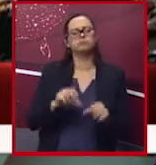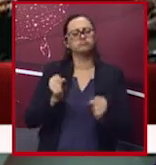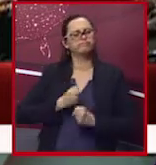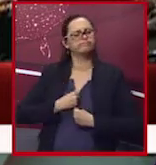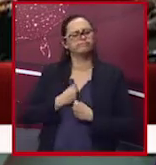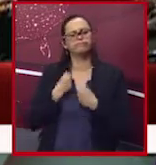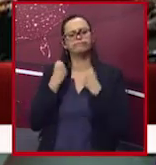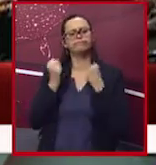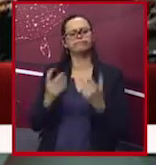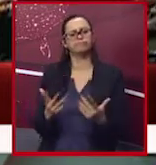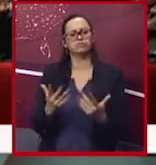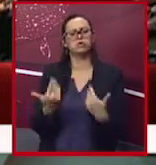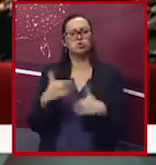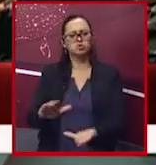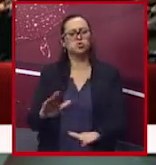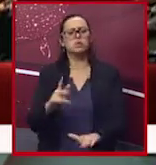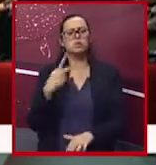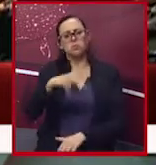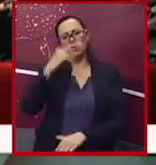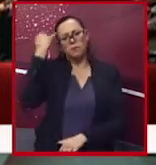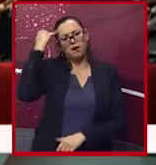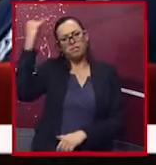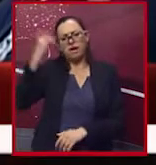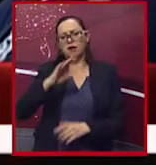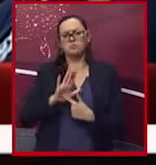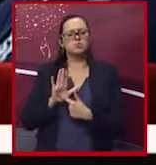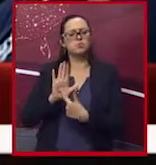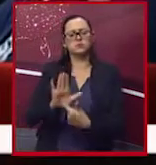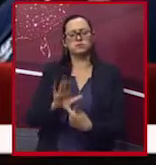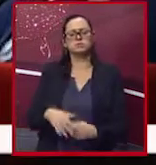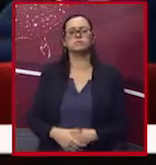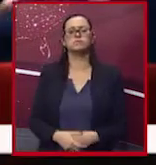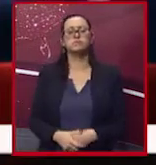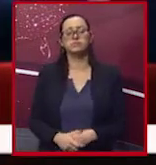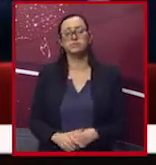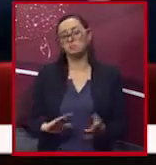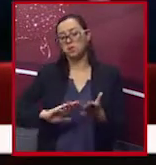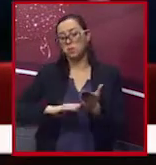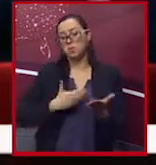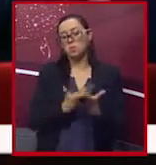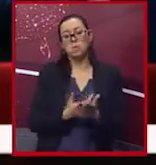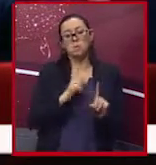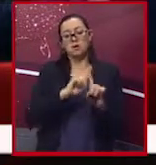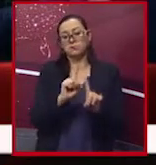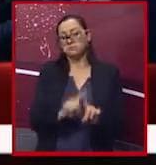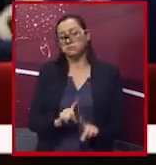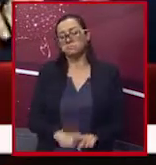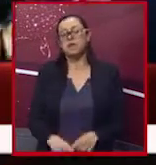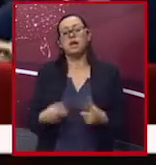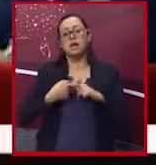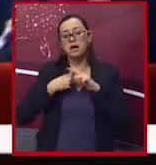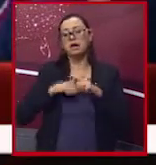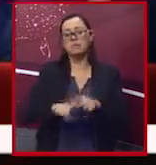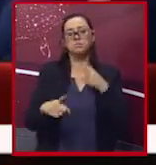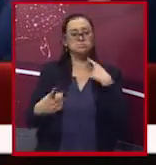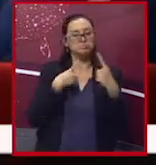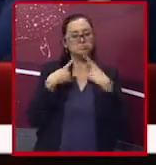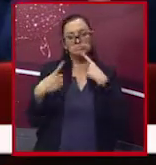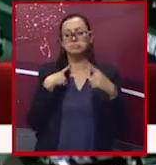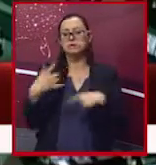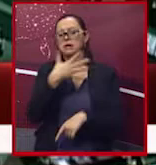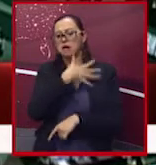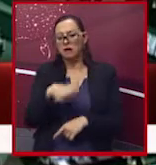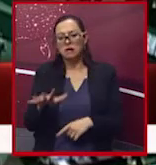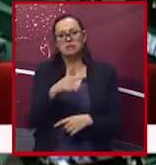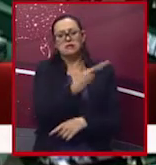expresión en cuanto a la manifestación de sus ideas. Después de estos posicionamientos, se abrió paso a la discusión en lo general de este dictamen,